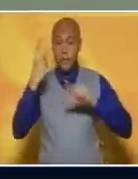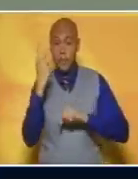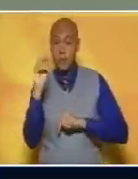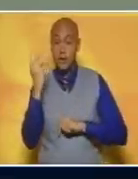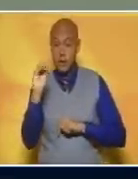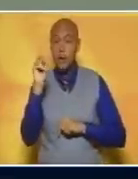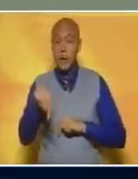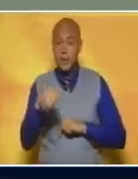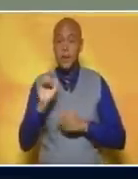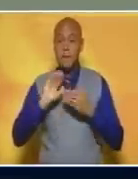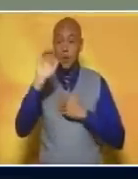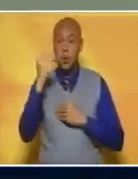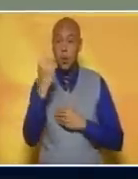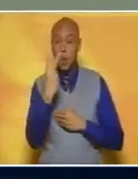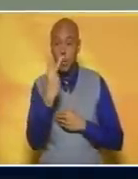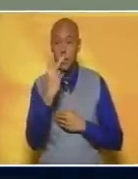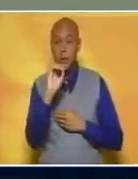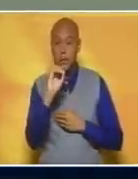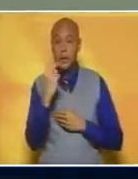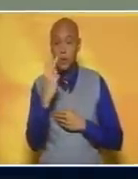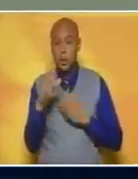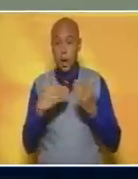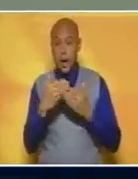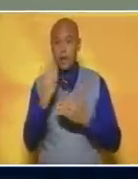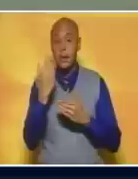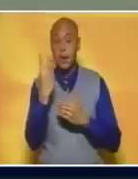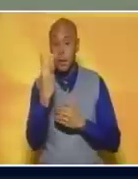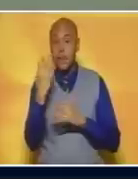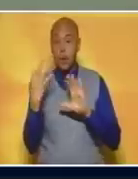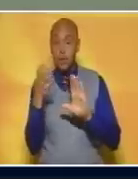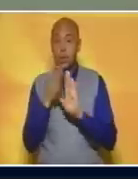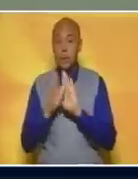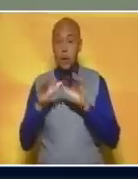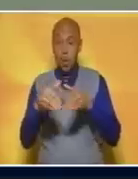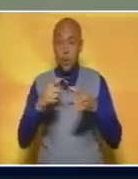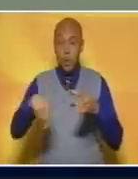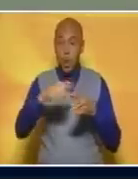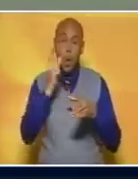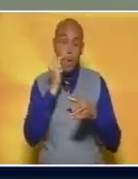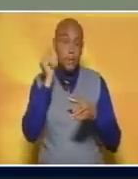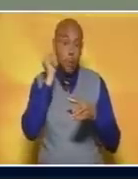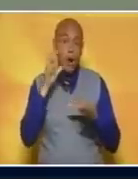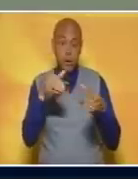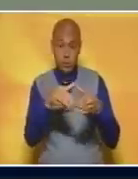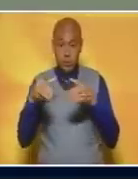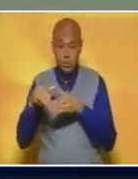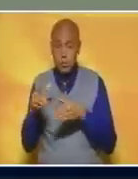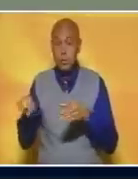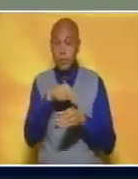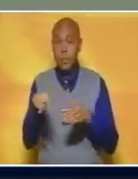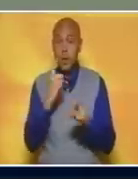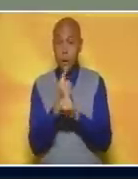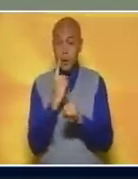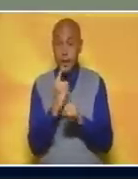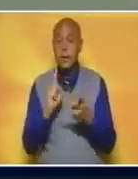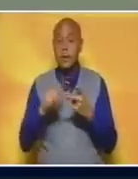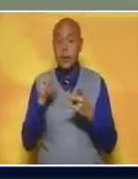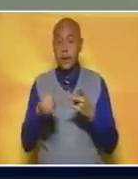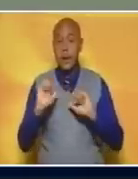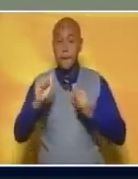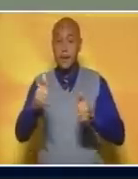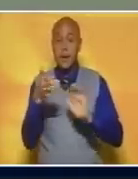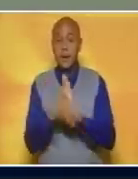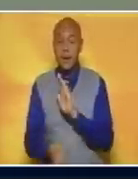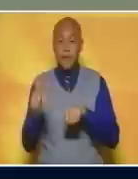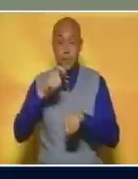ciclo 2024-2028, la importancia de las categorías menores, tanto el masculino como el femenino, tratar de iniciar un